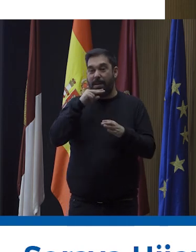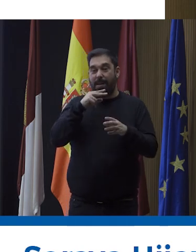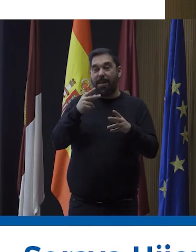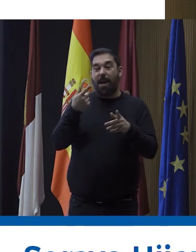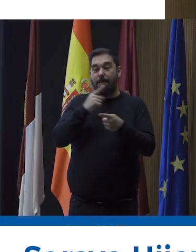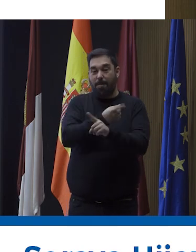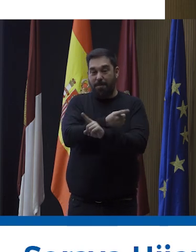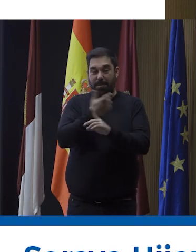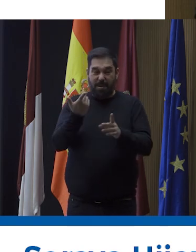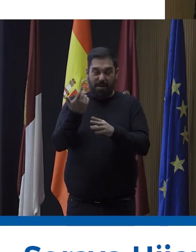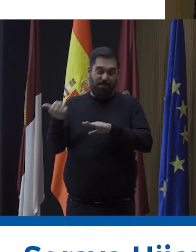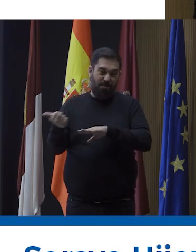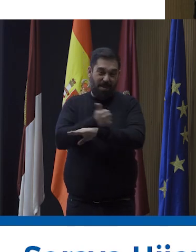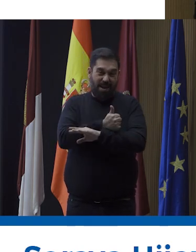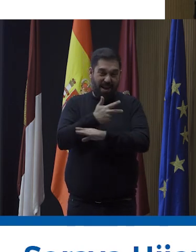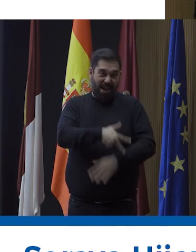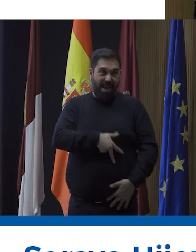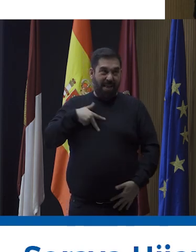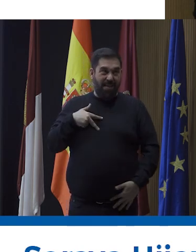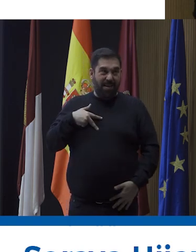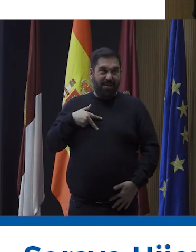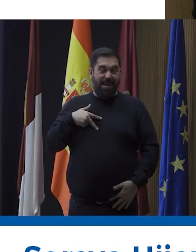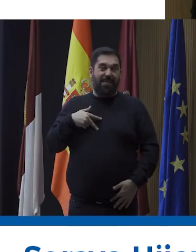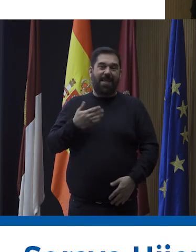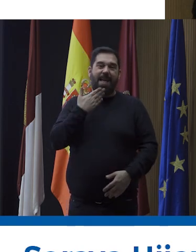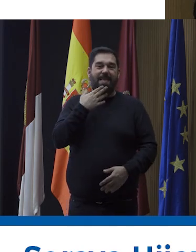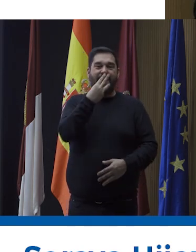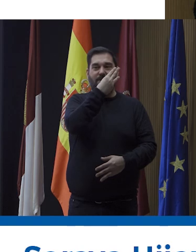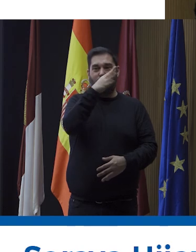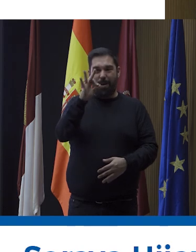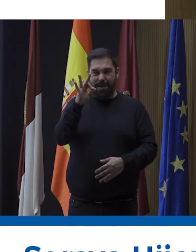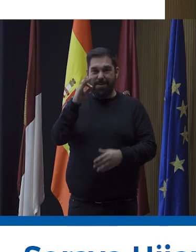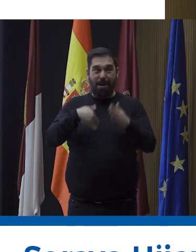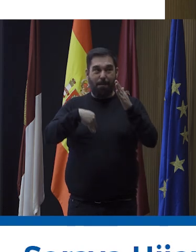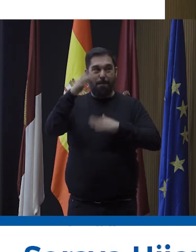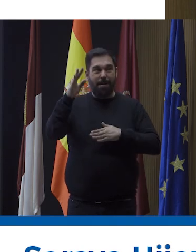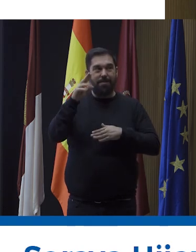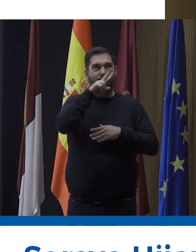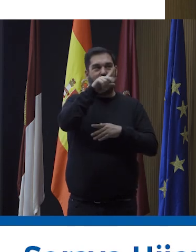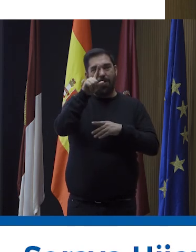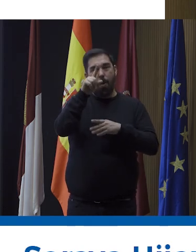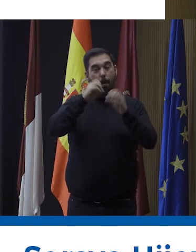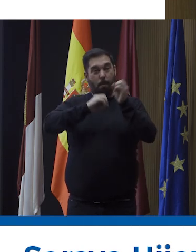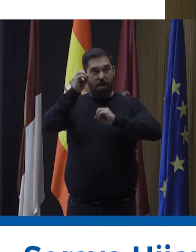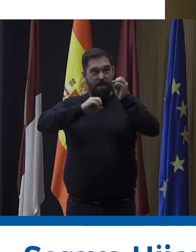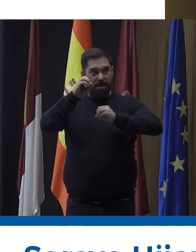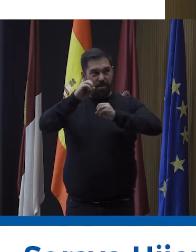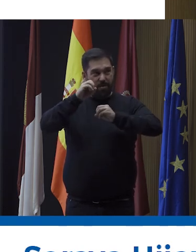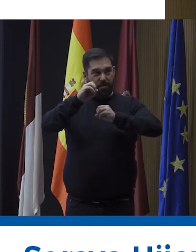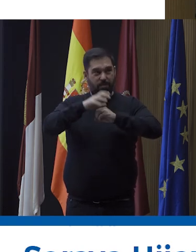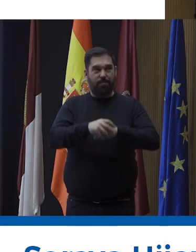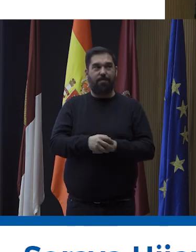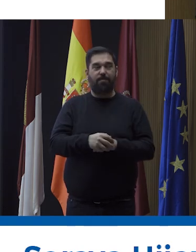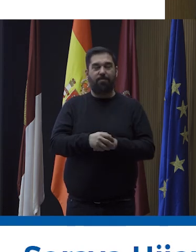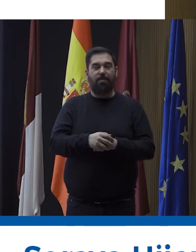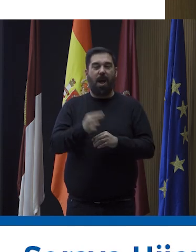población general por encima de 40 años hasta un 21% de la población es muchísimo. es muchísimo. Y en mujeres